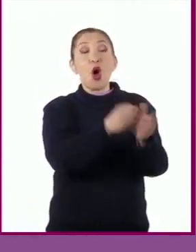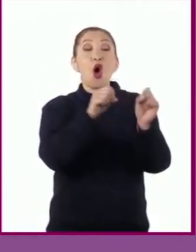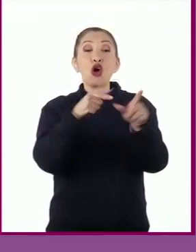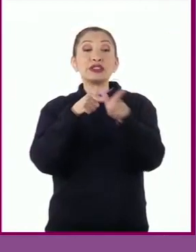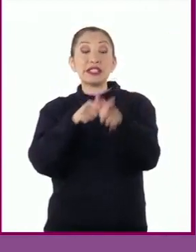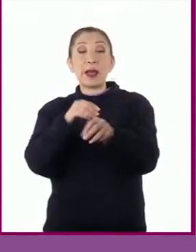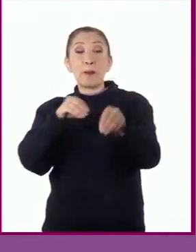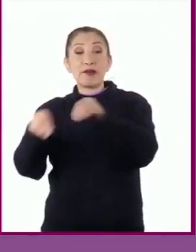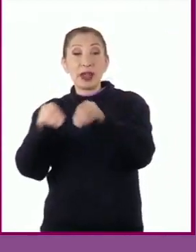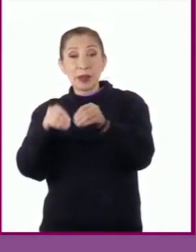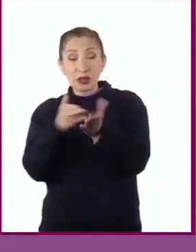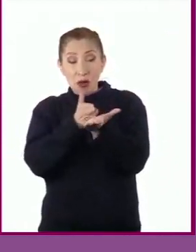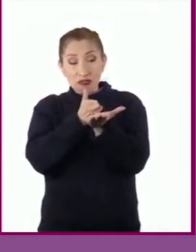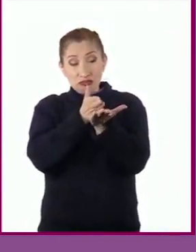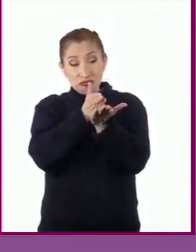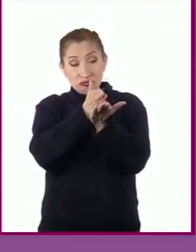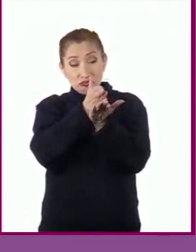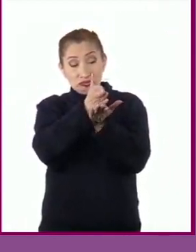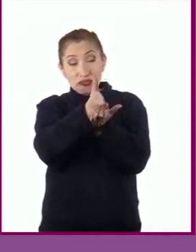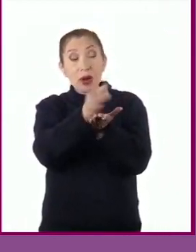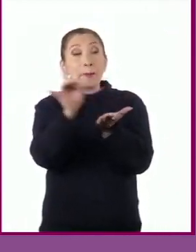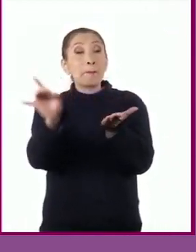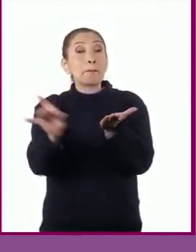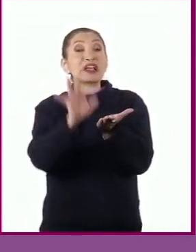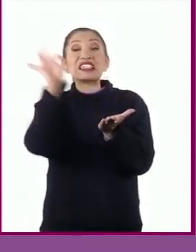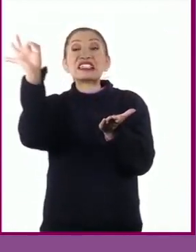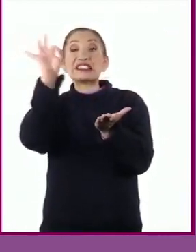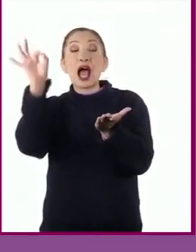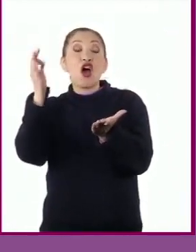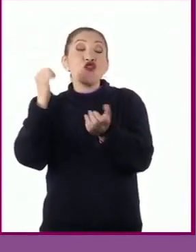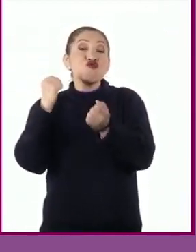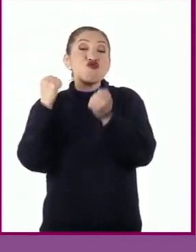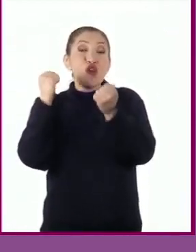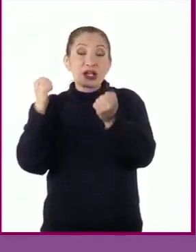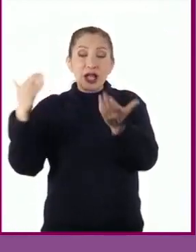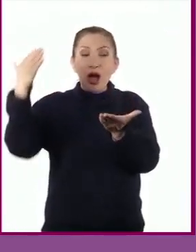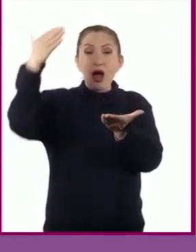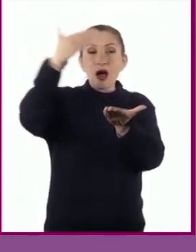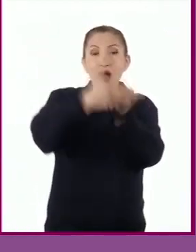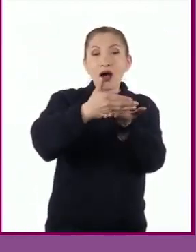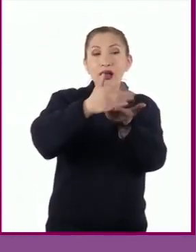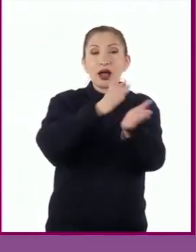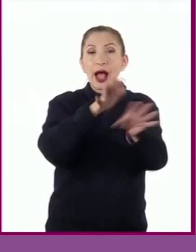movimiento rectilíneo uniforme a menos que experimente una fuerza externa.